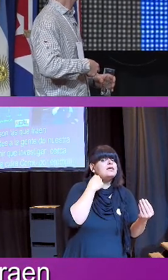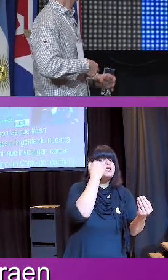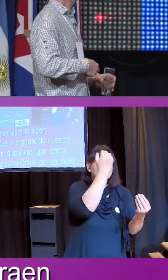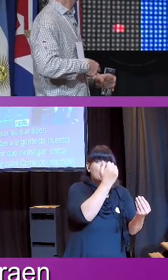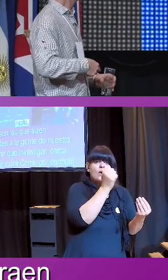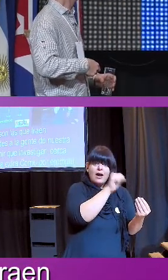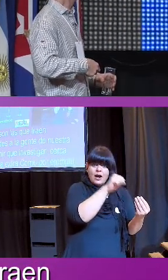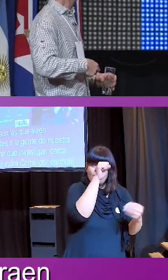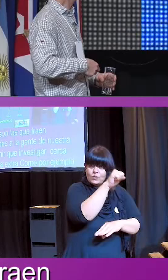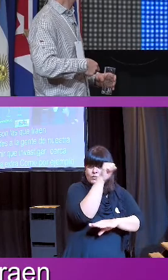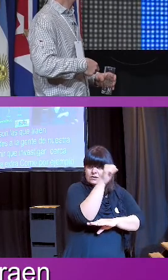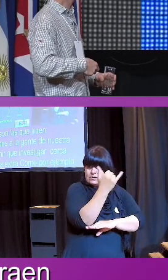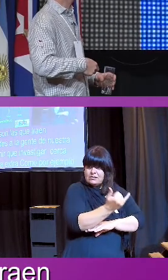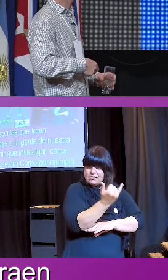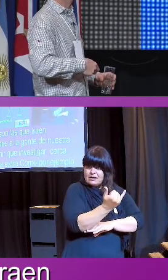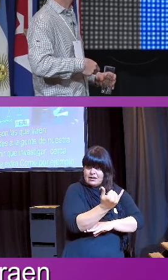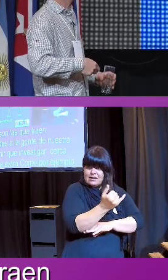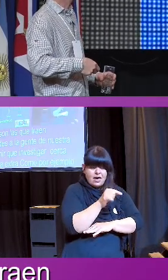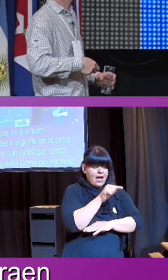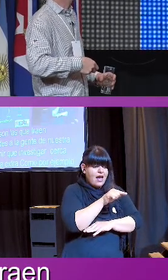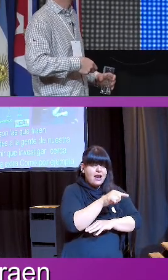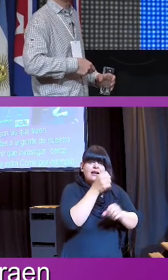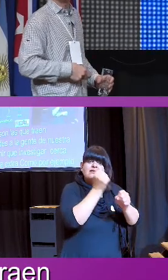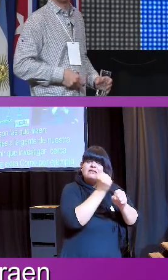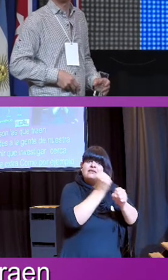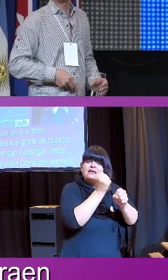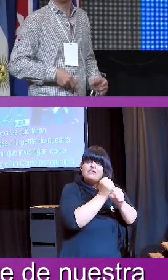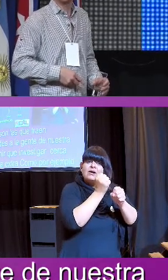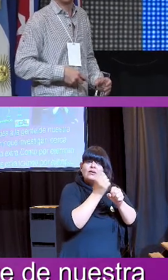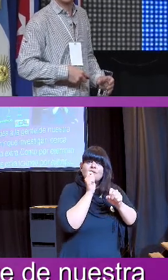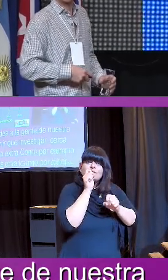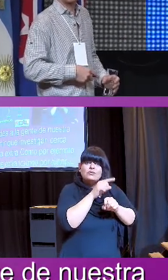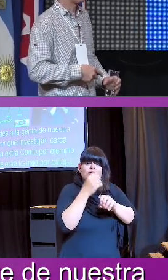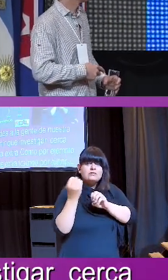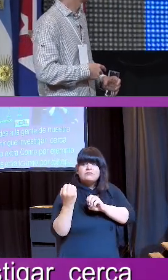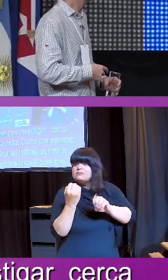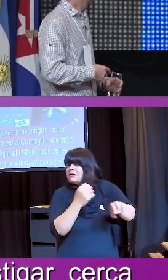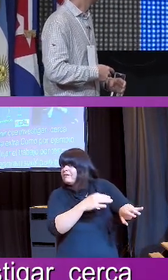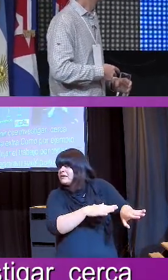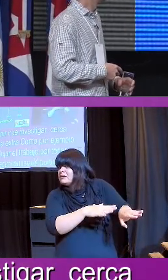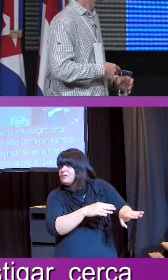espectro autista, y tuvo que disminuir las horas de trabajo o algún tipo de problemas financieros.